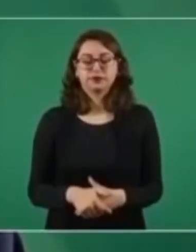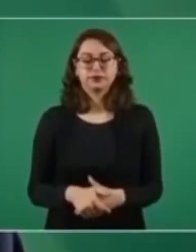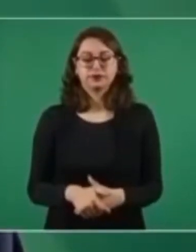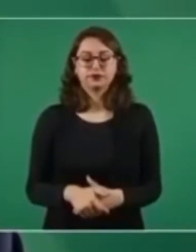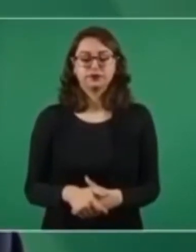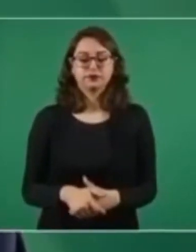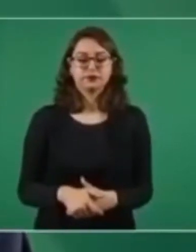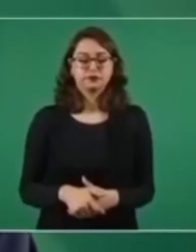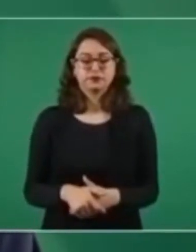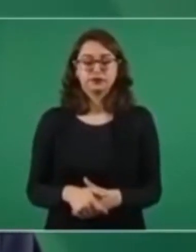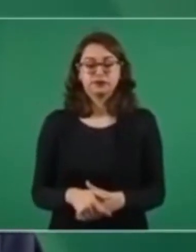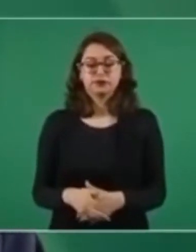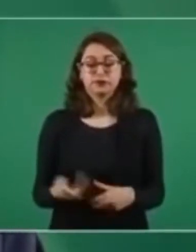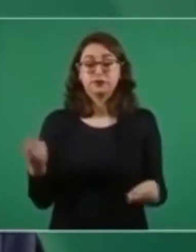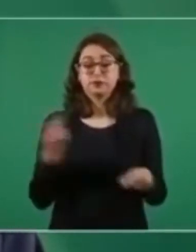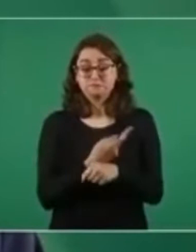las farmacéuticas